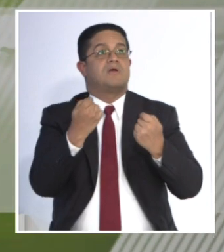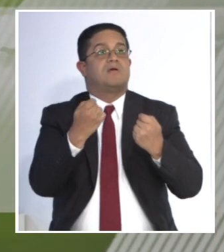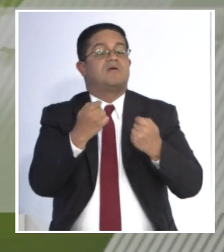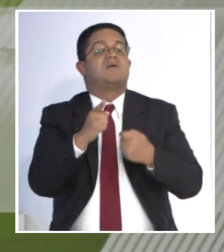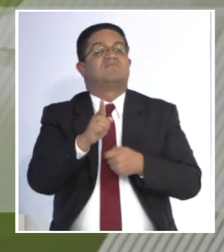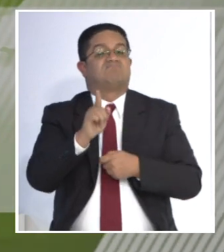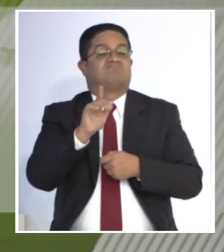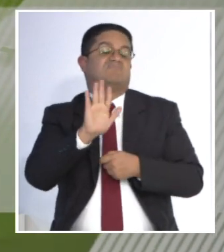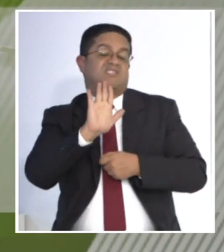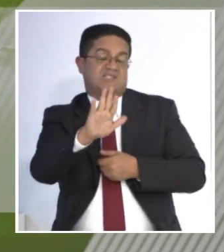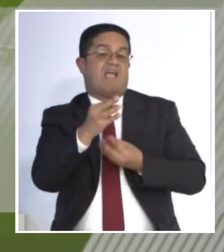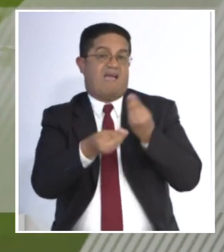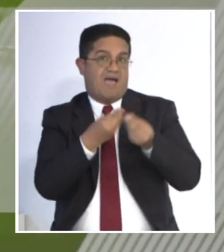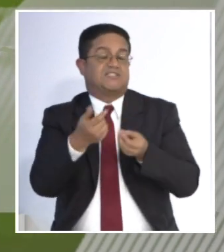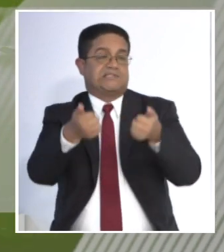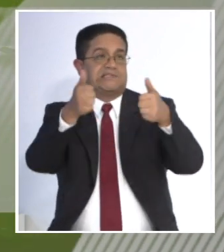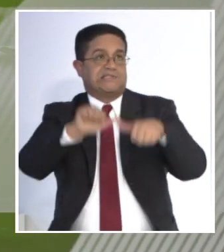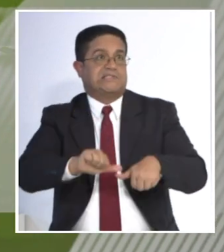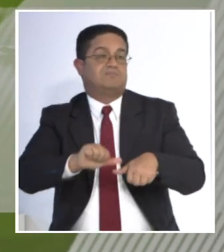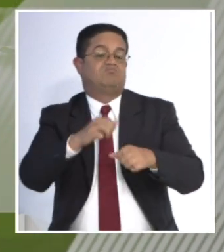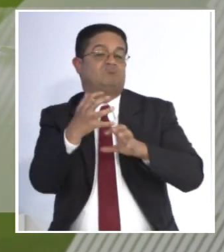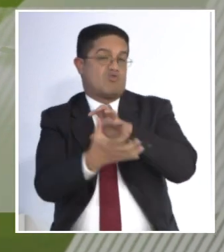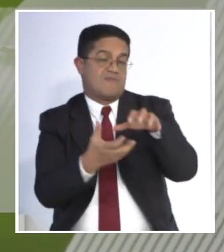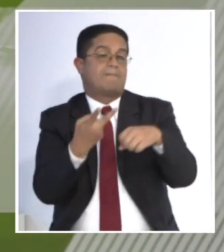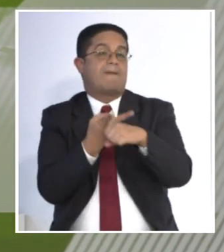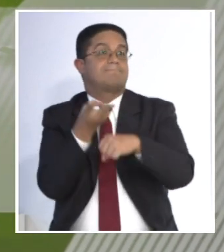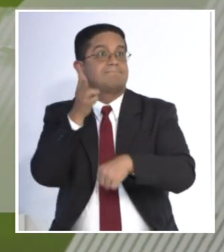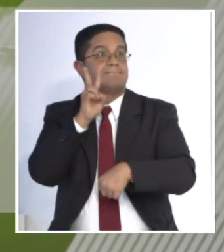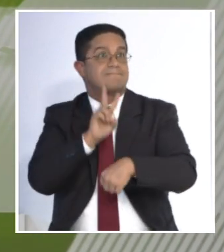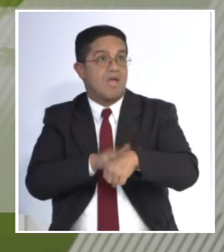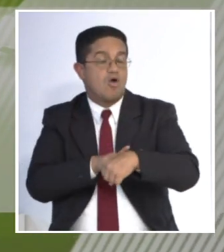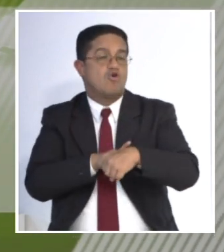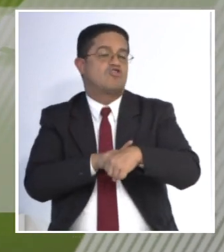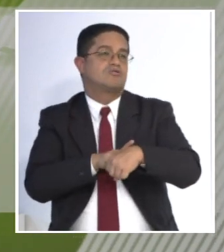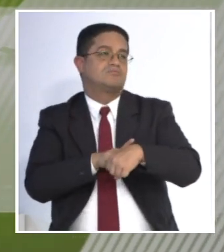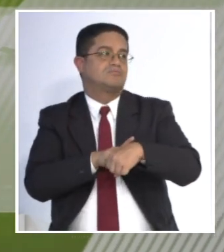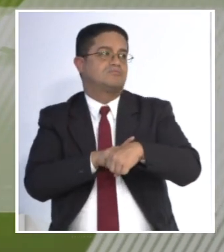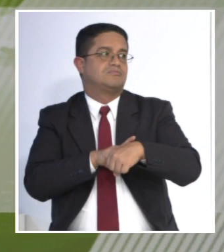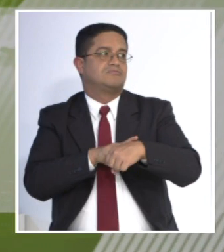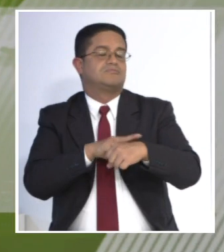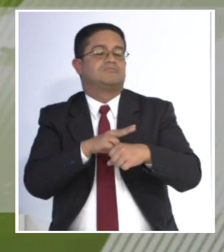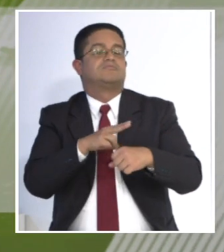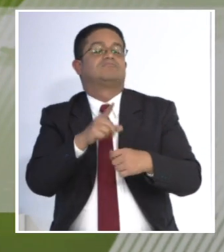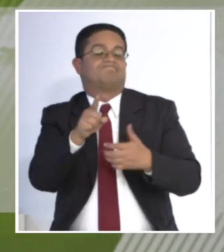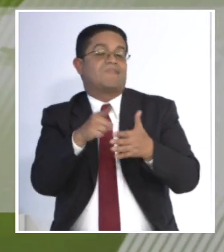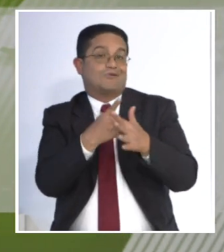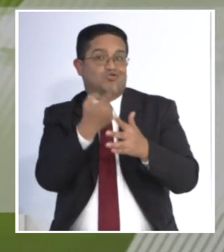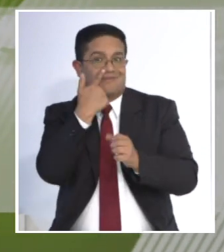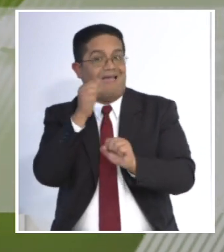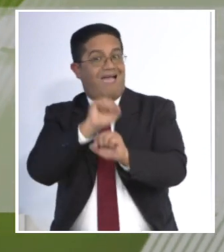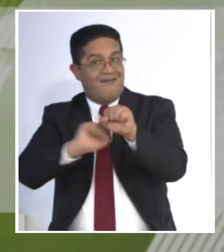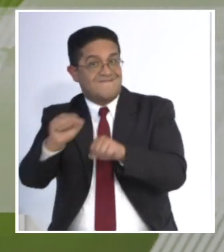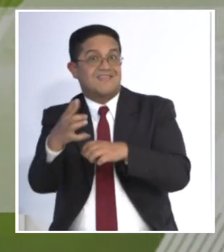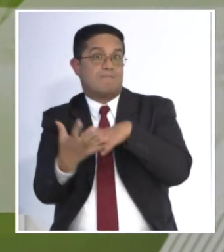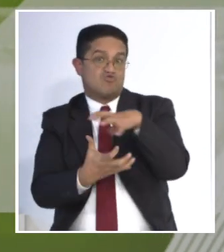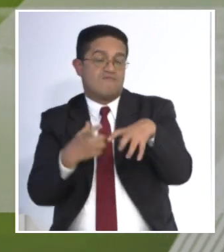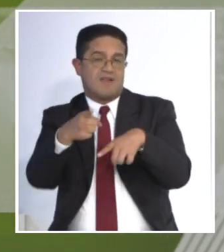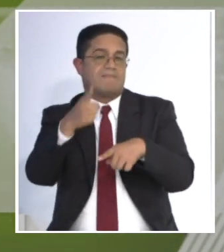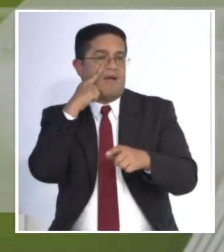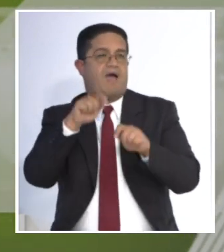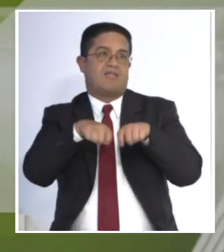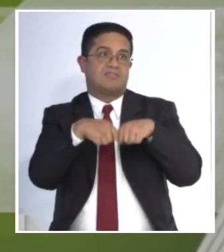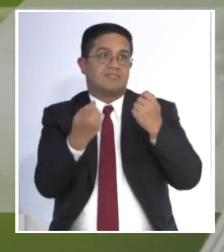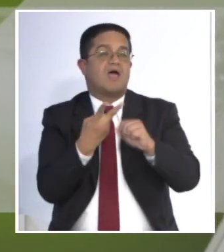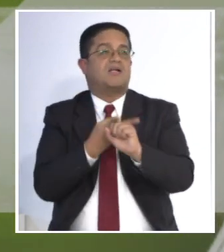degenerativo y condiciona a una artrosis postraumática, más no una artrosis de carácter médico por desgaste